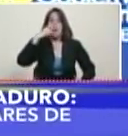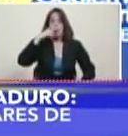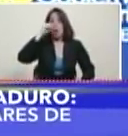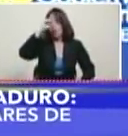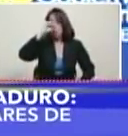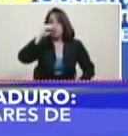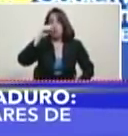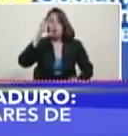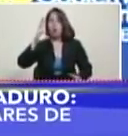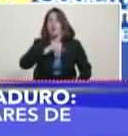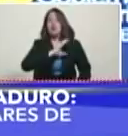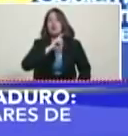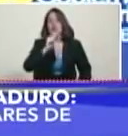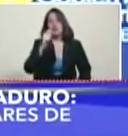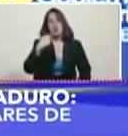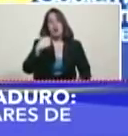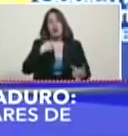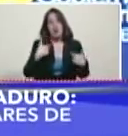Constitucionalmente.